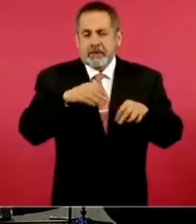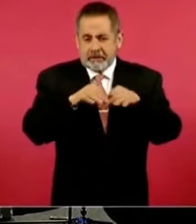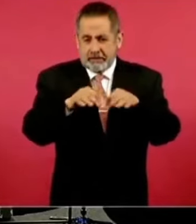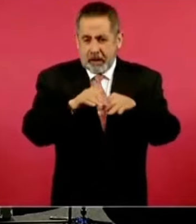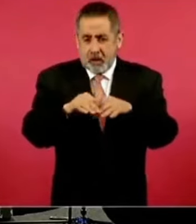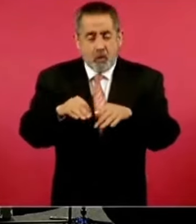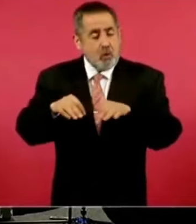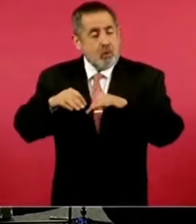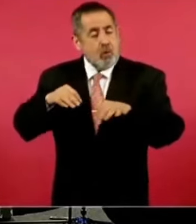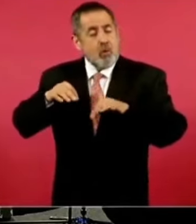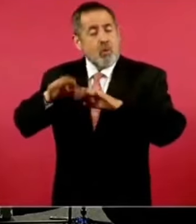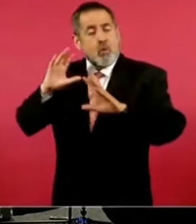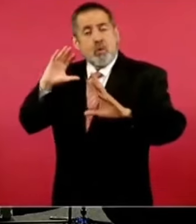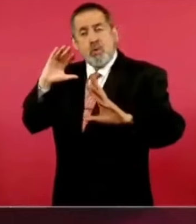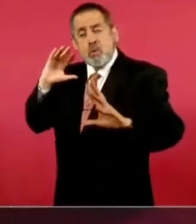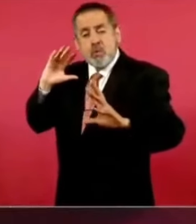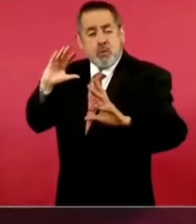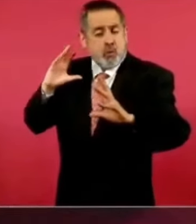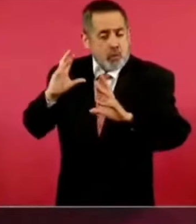laboral